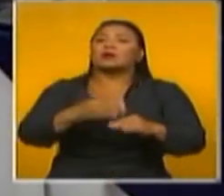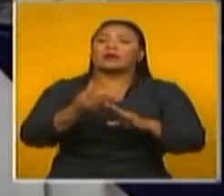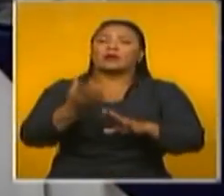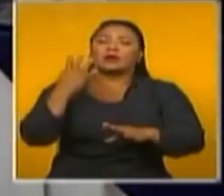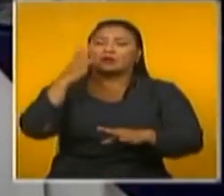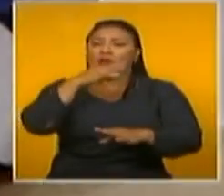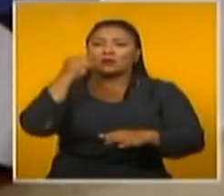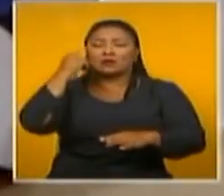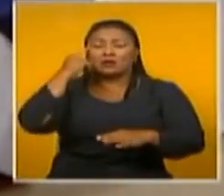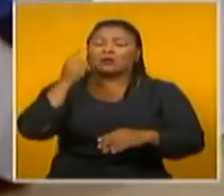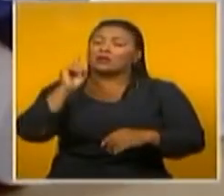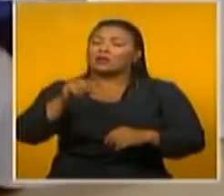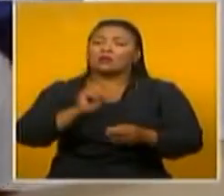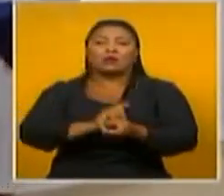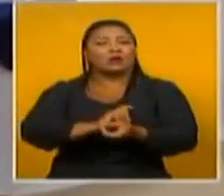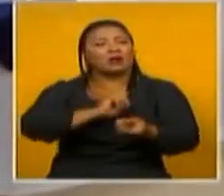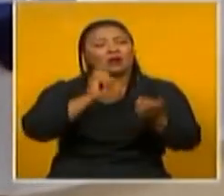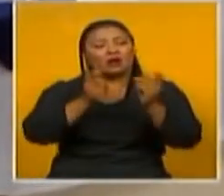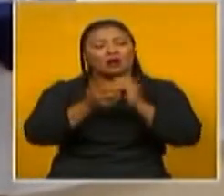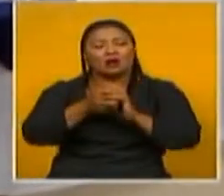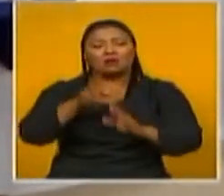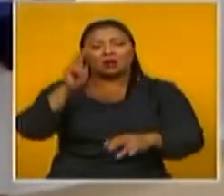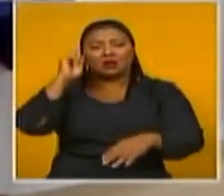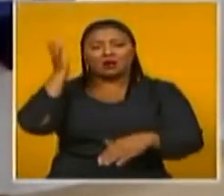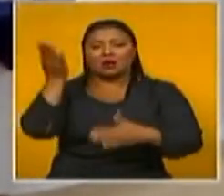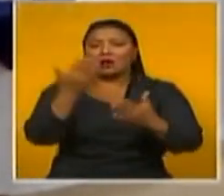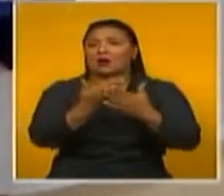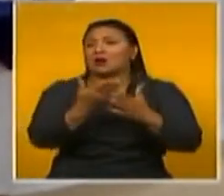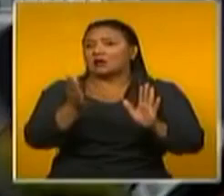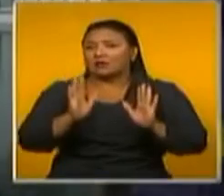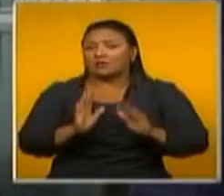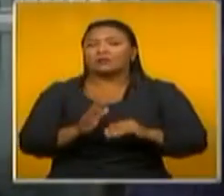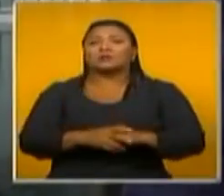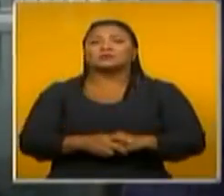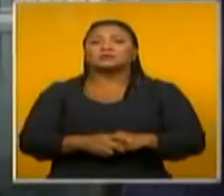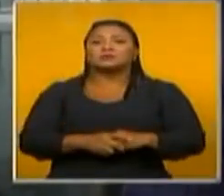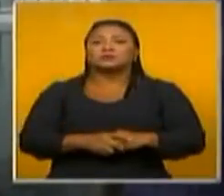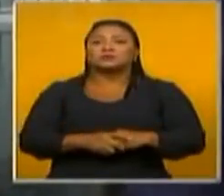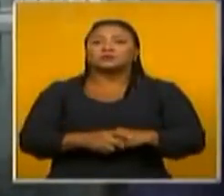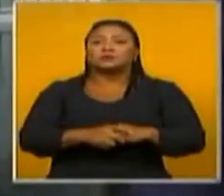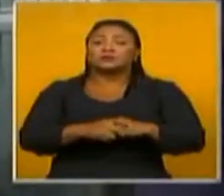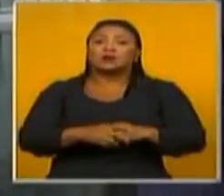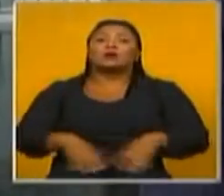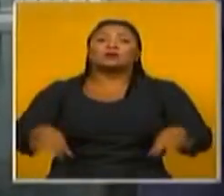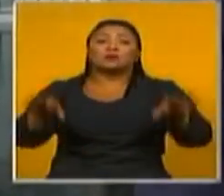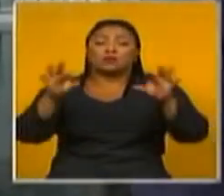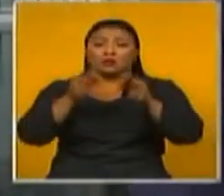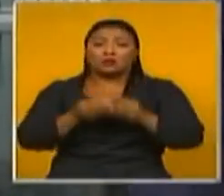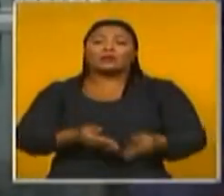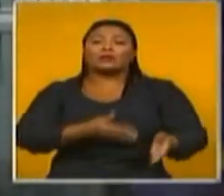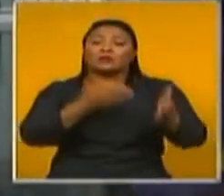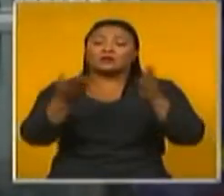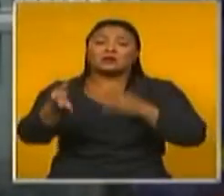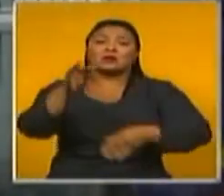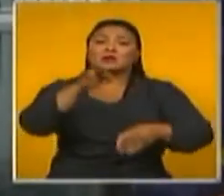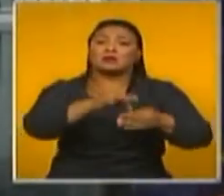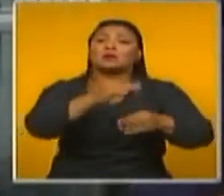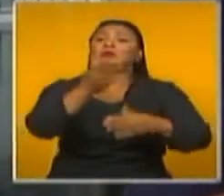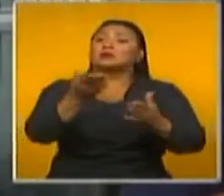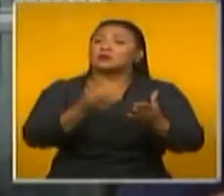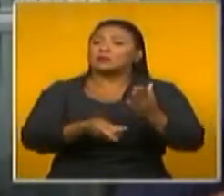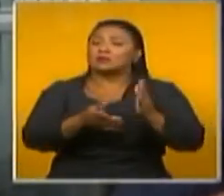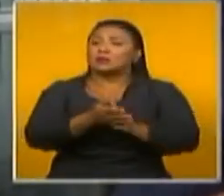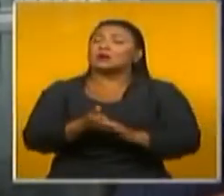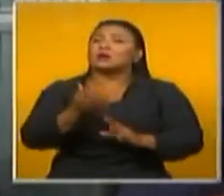deben corregir lo que consideran errores de la Revolución Ciudadana. Es necesario ir a las urnas también para evitar que nos tomen